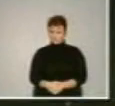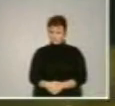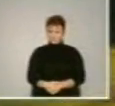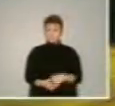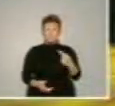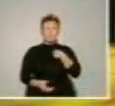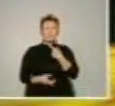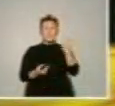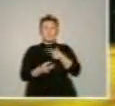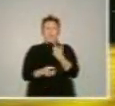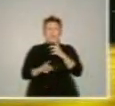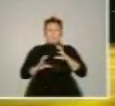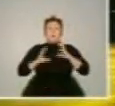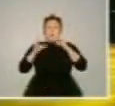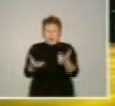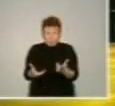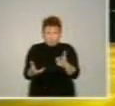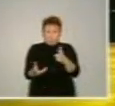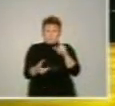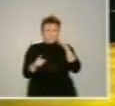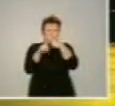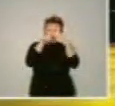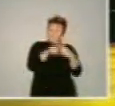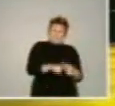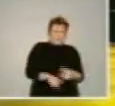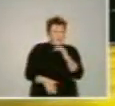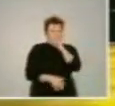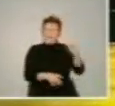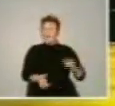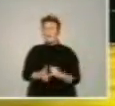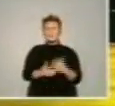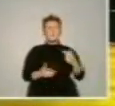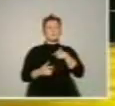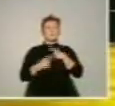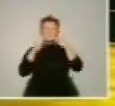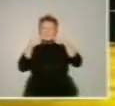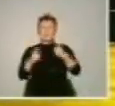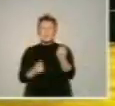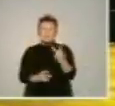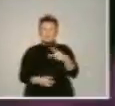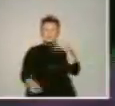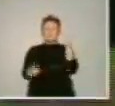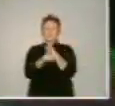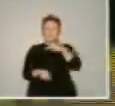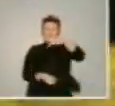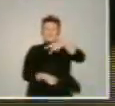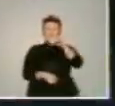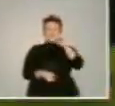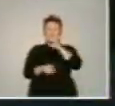que pudo cambiar el curso de la historia, el cañón Tigre.